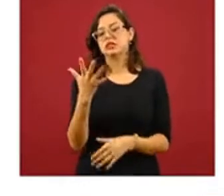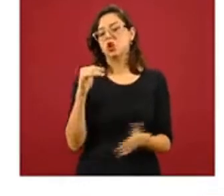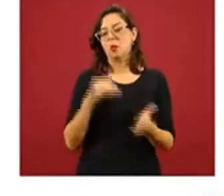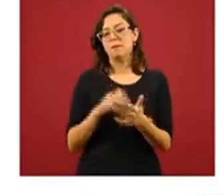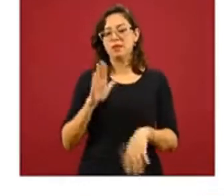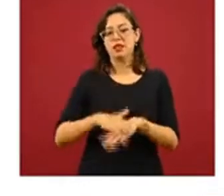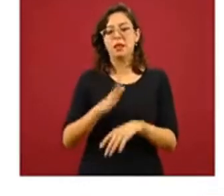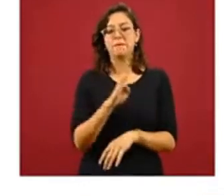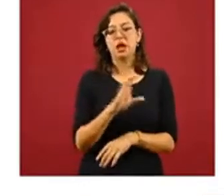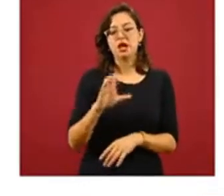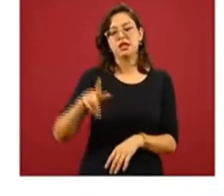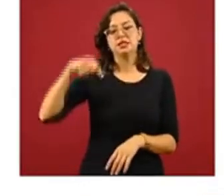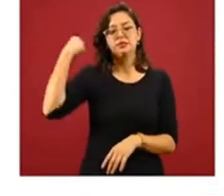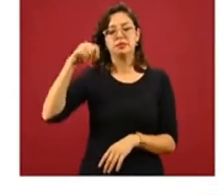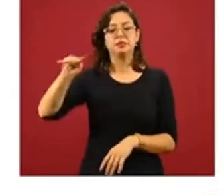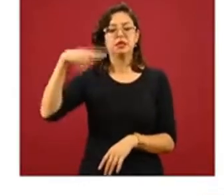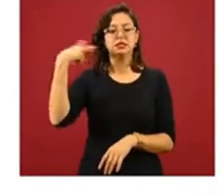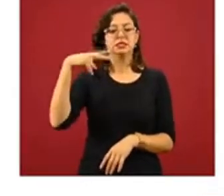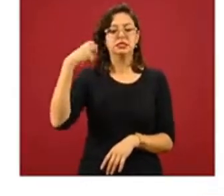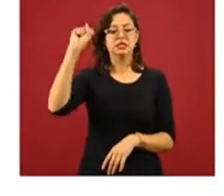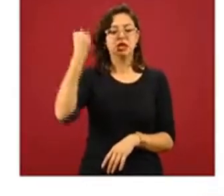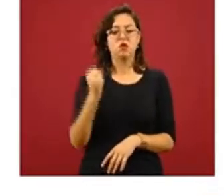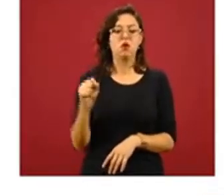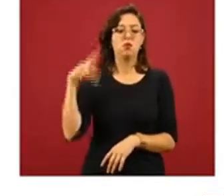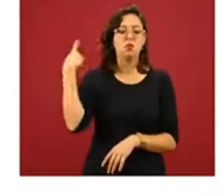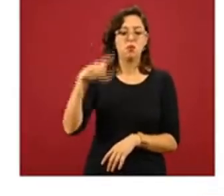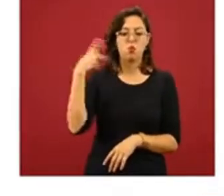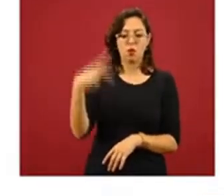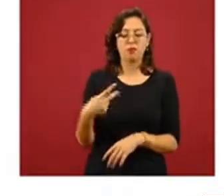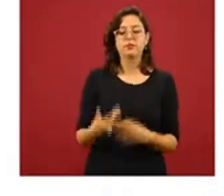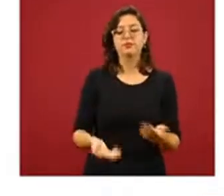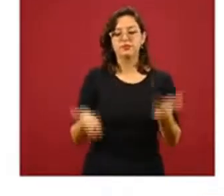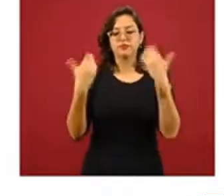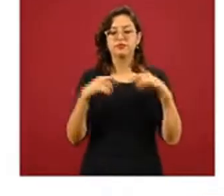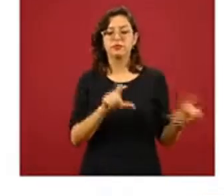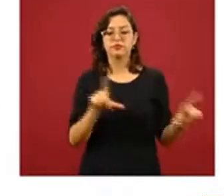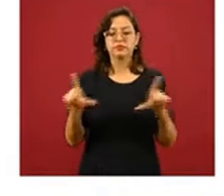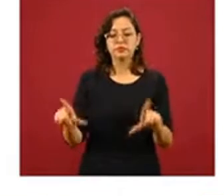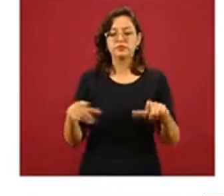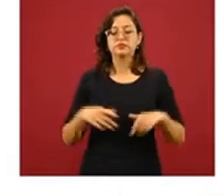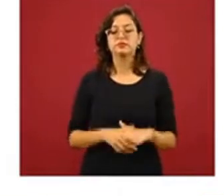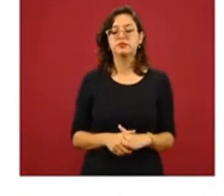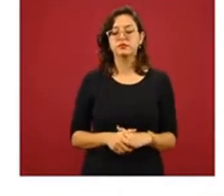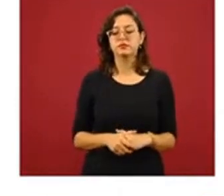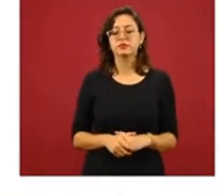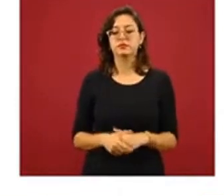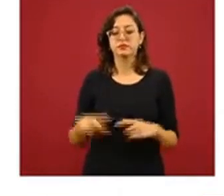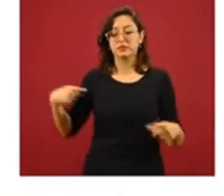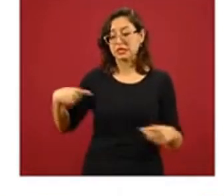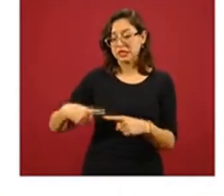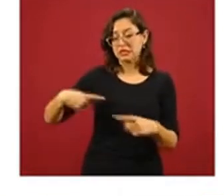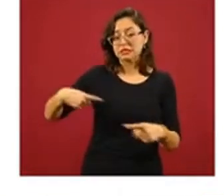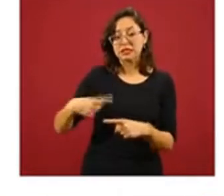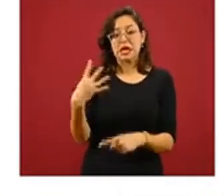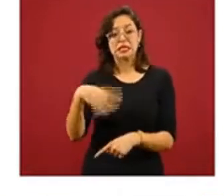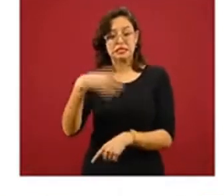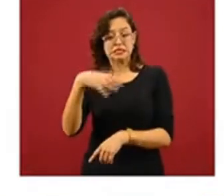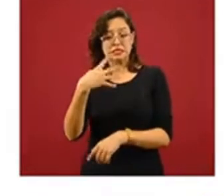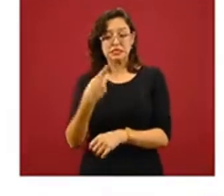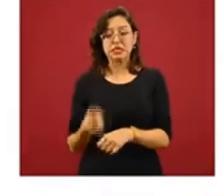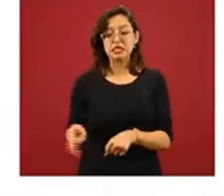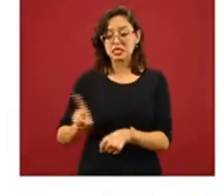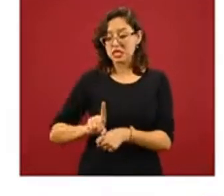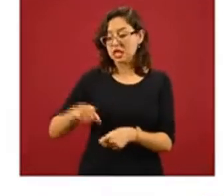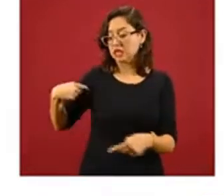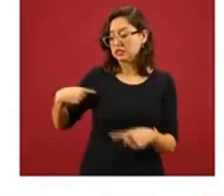Tabasco, Veracruz, Sinaloa y Puebla. Veamos la siguiente diapositiva, que es la carga reciente, es decir, la carga activa de